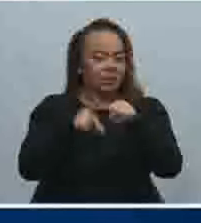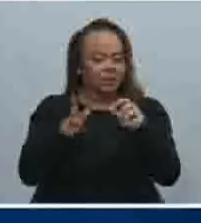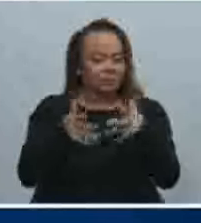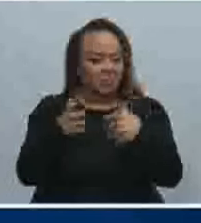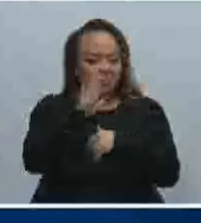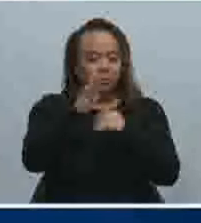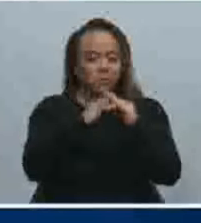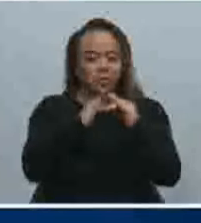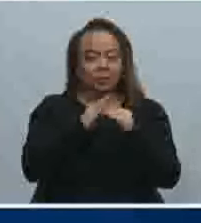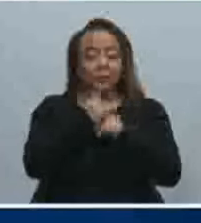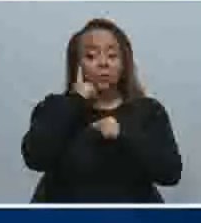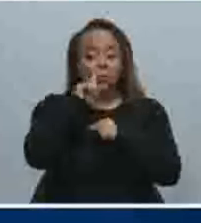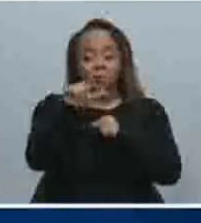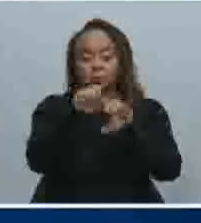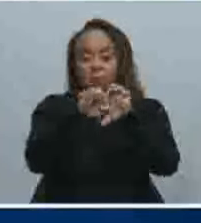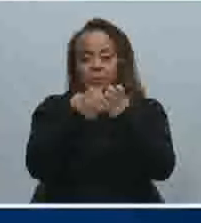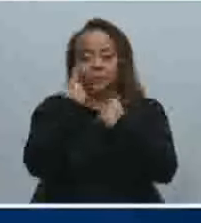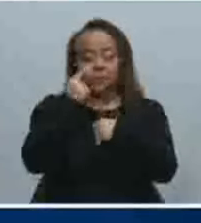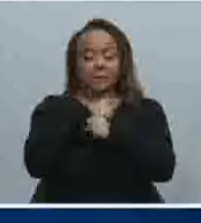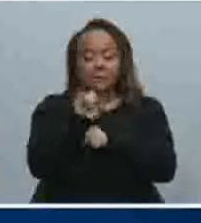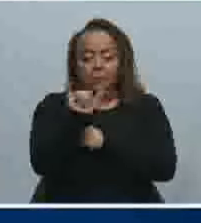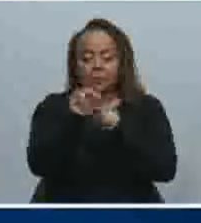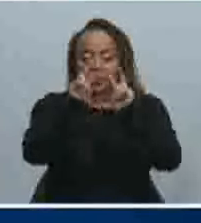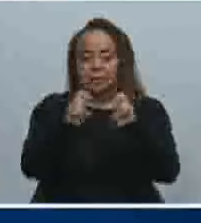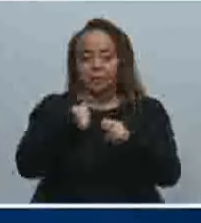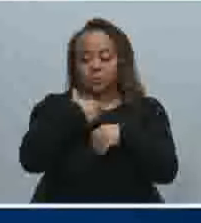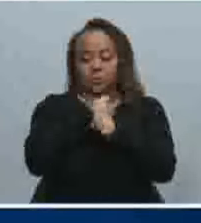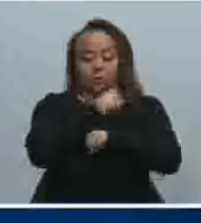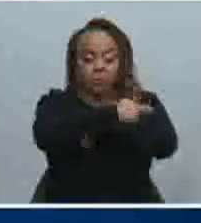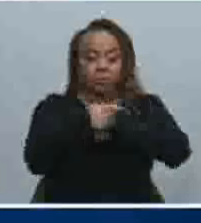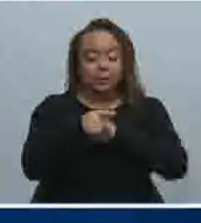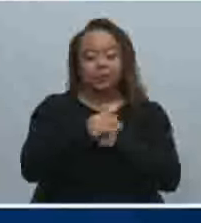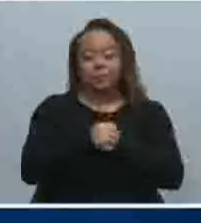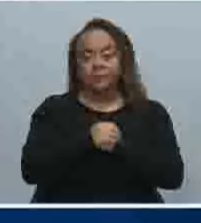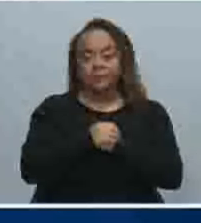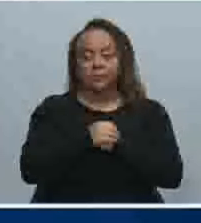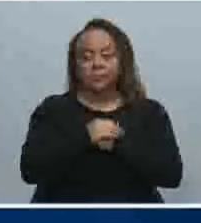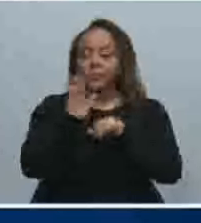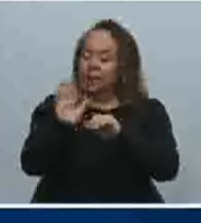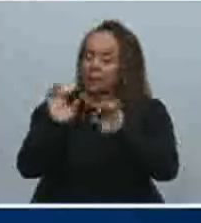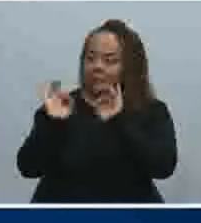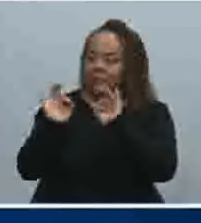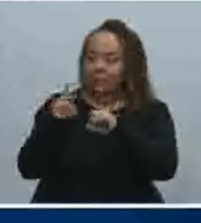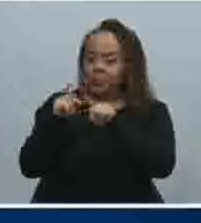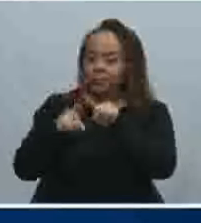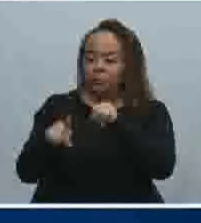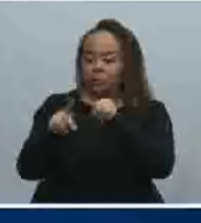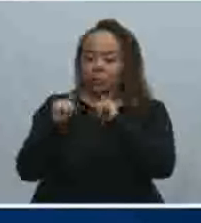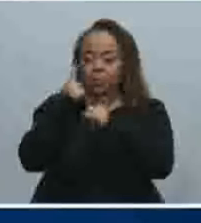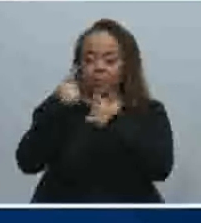su casa frente a un rival de respeto para hacer ese mismo análisis que estoy haciendo de punta Arenas o el miso anális que le da un jugado a defender